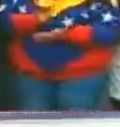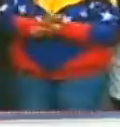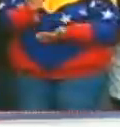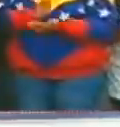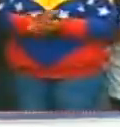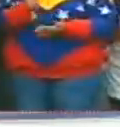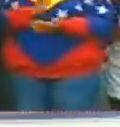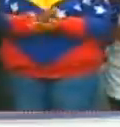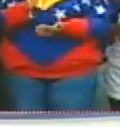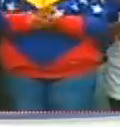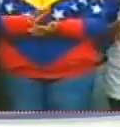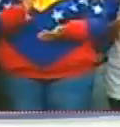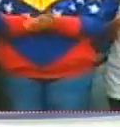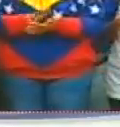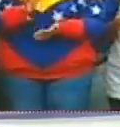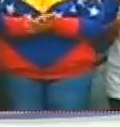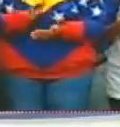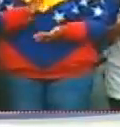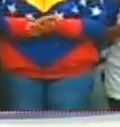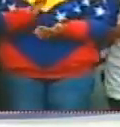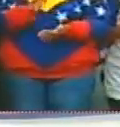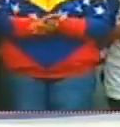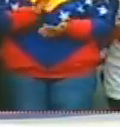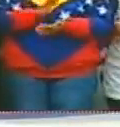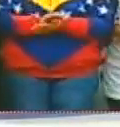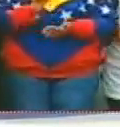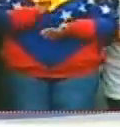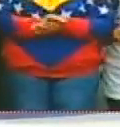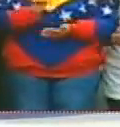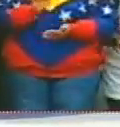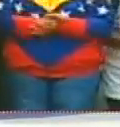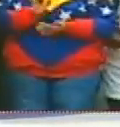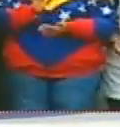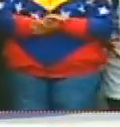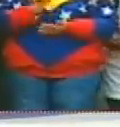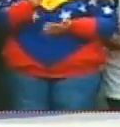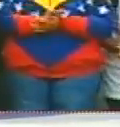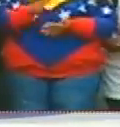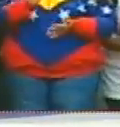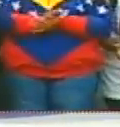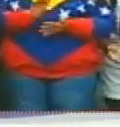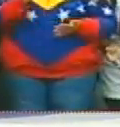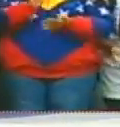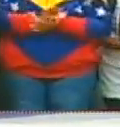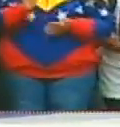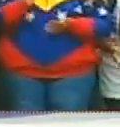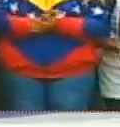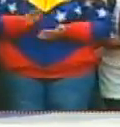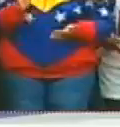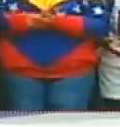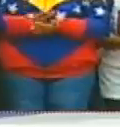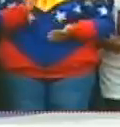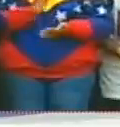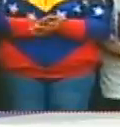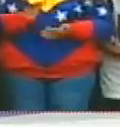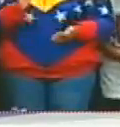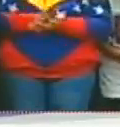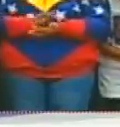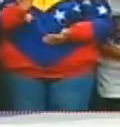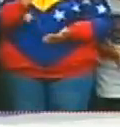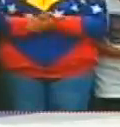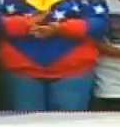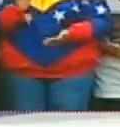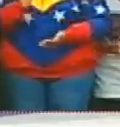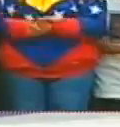liderazgo revolucionario, presidente, aquí estamos avanzando y seguimos construyendo la patria